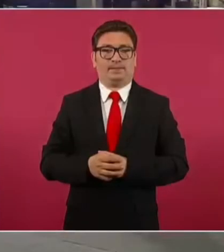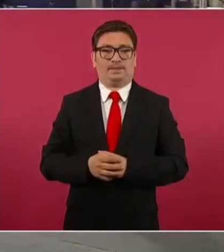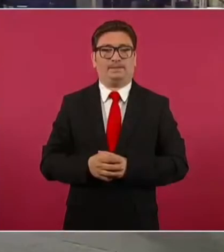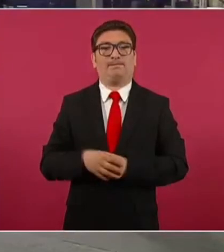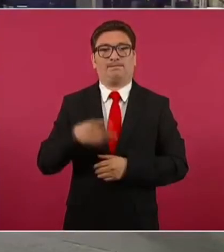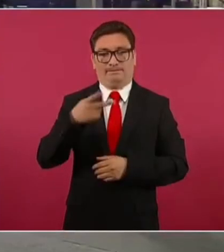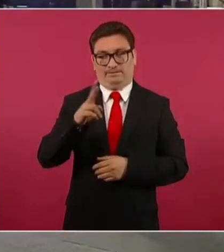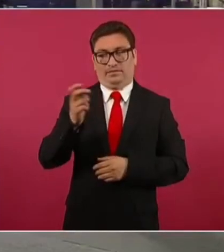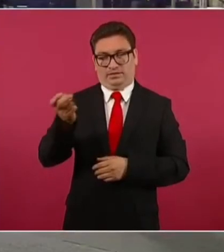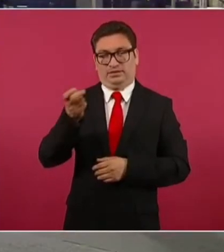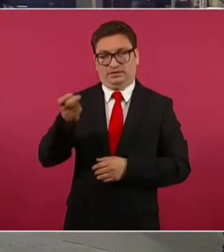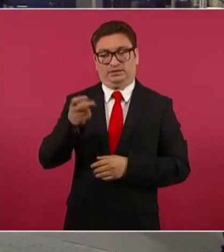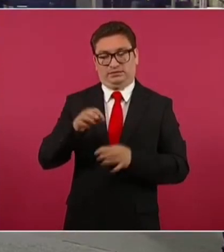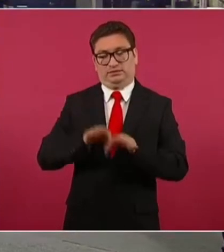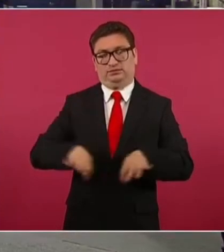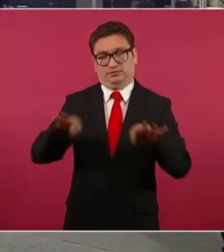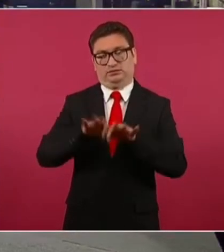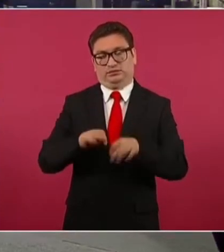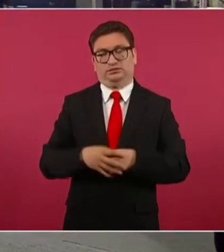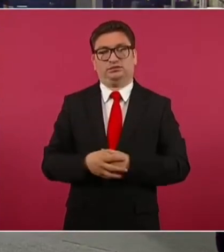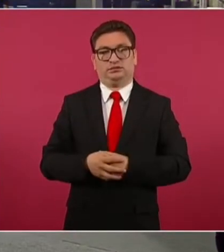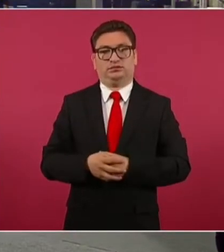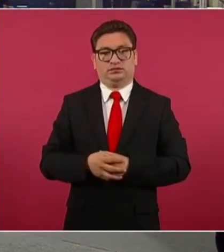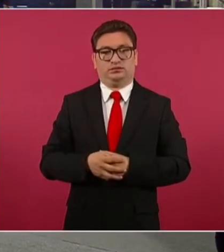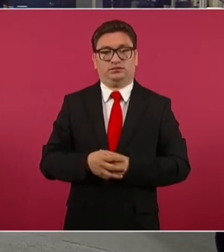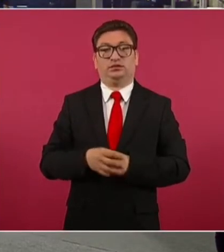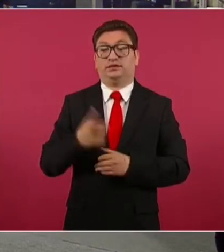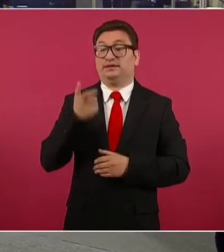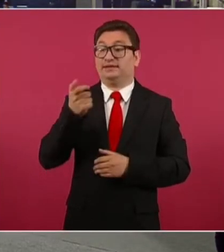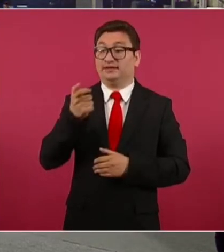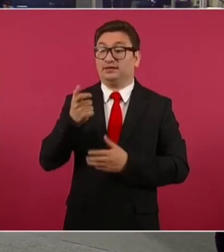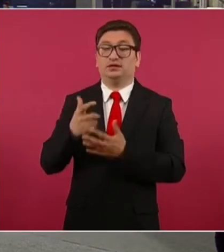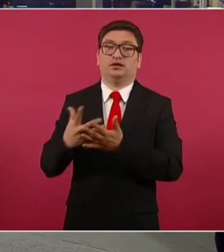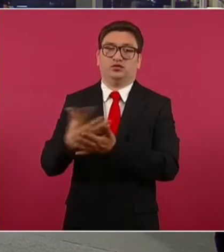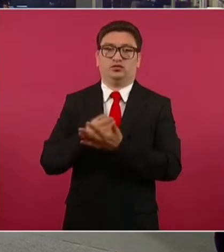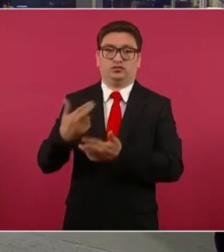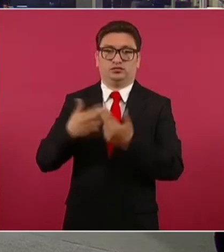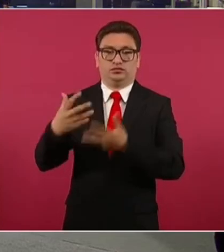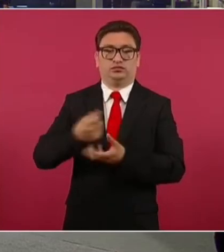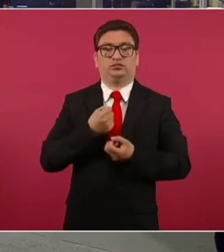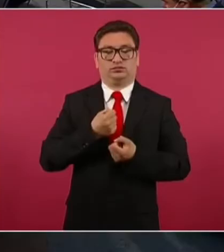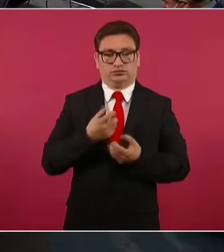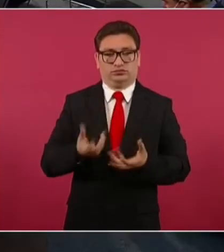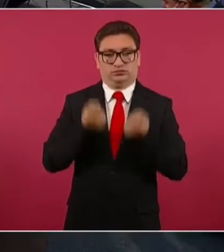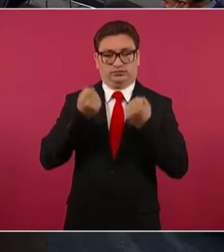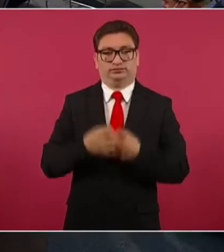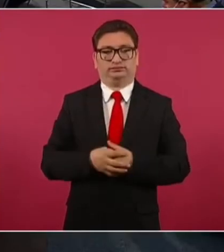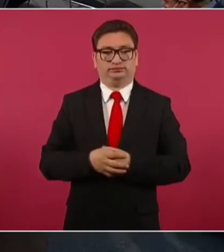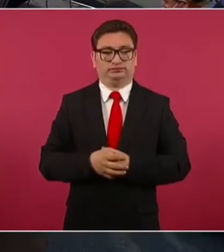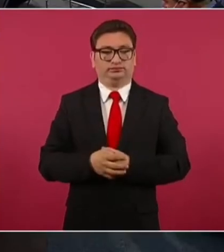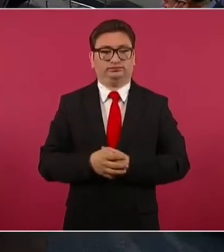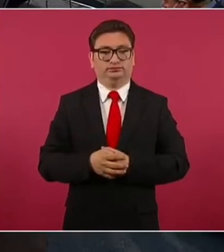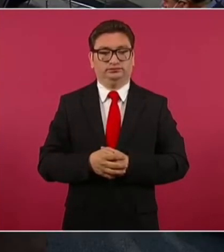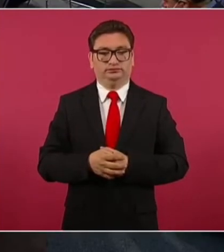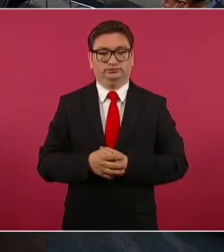Pero es importante recuperar el dinero. Pero ya no se avance, presidente, como la candidata de